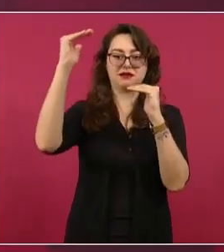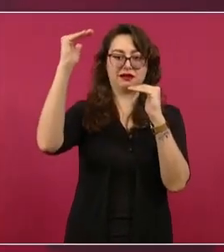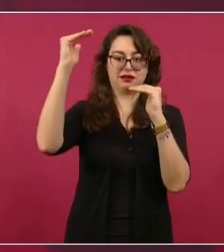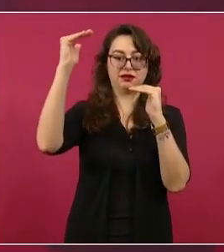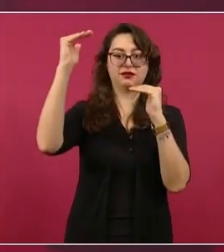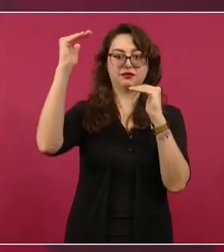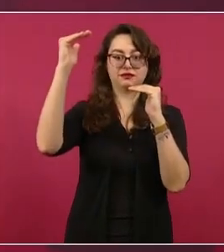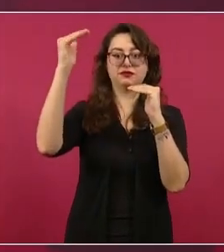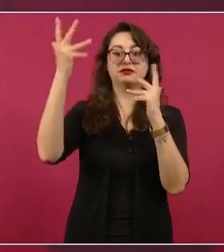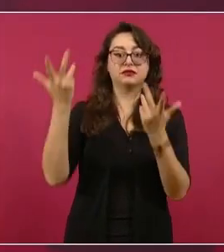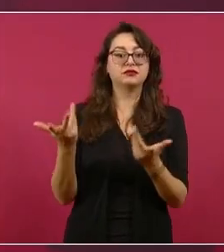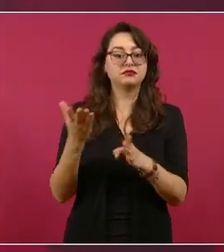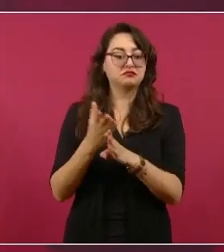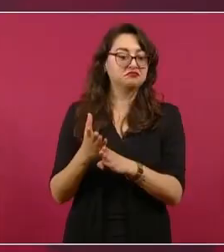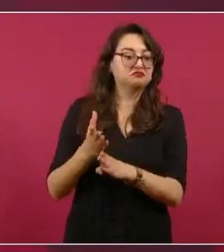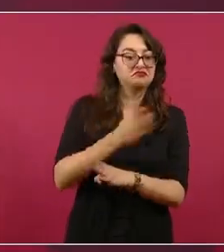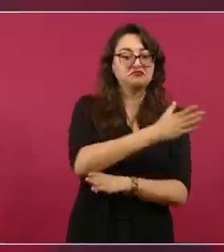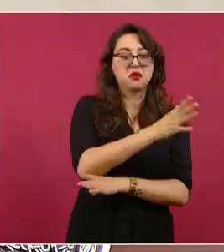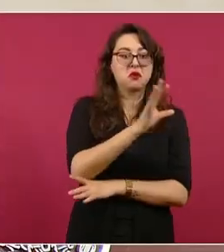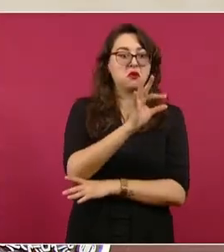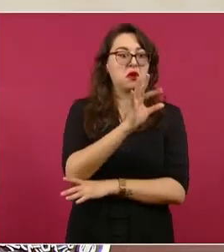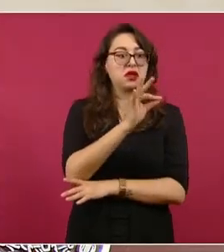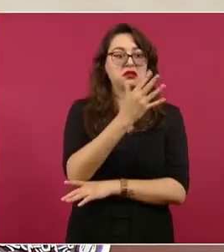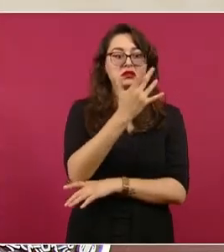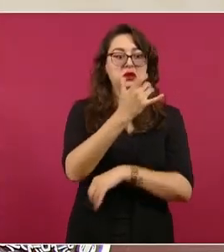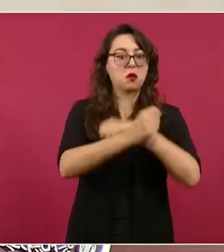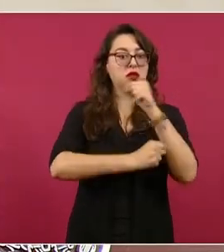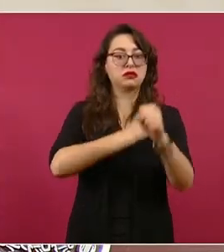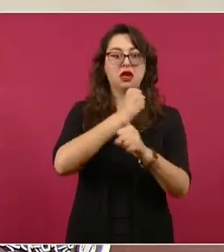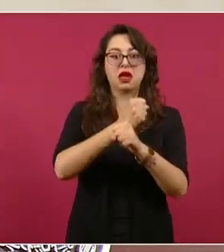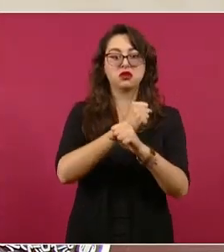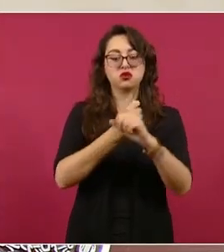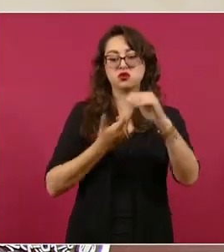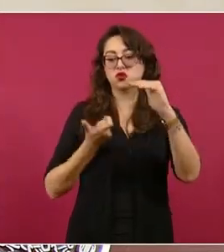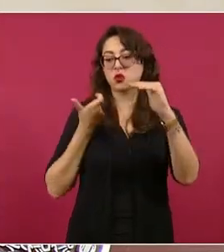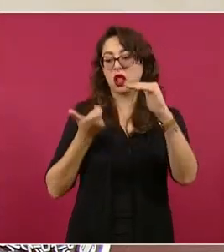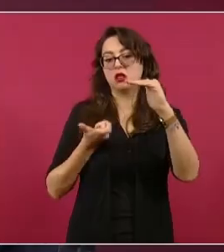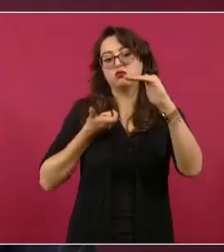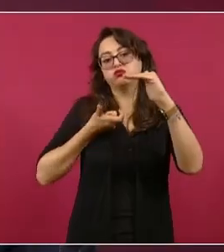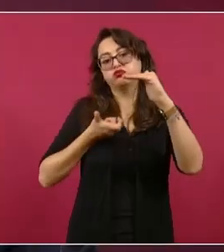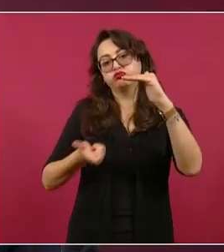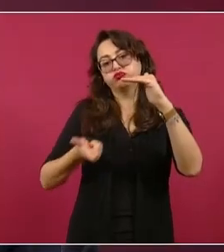Llevaba más de 40, 50 años que no se incrementaba el salario así.